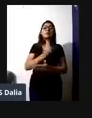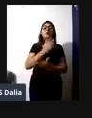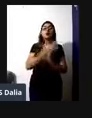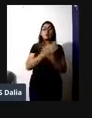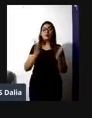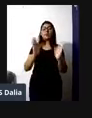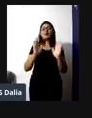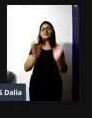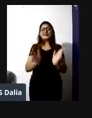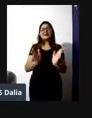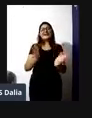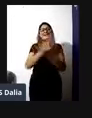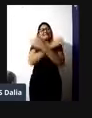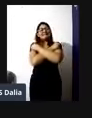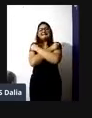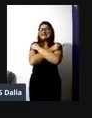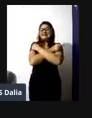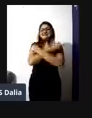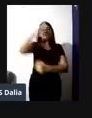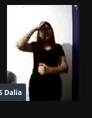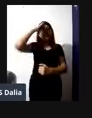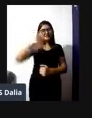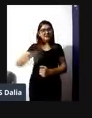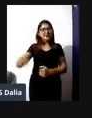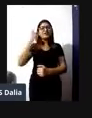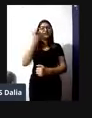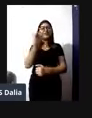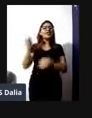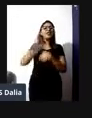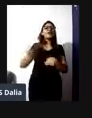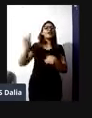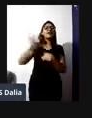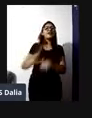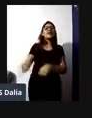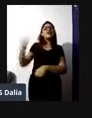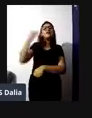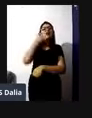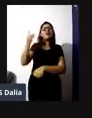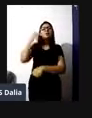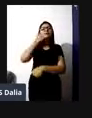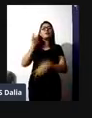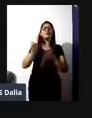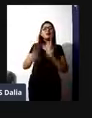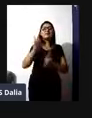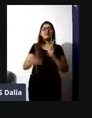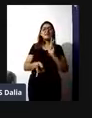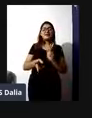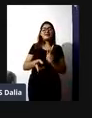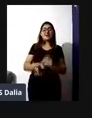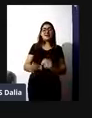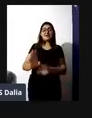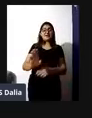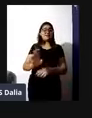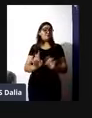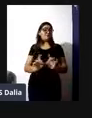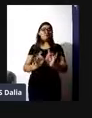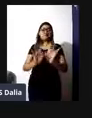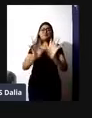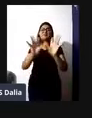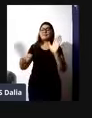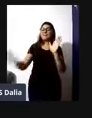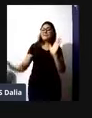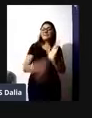queremos abrazarlos y ahora sí queremos hablar con ellos todos los días. Nos tuvieron que regresar al centro de lo